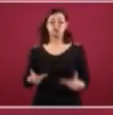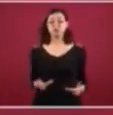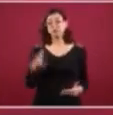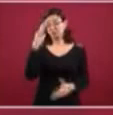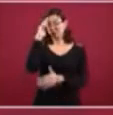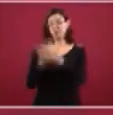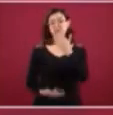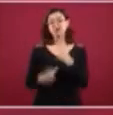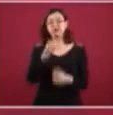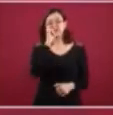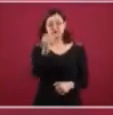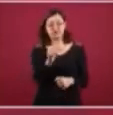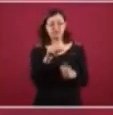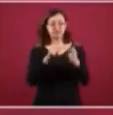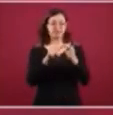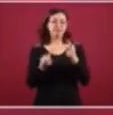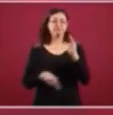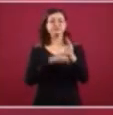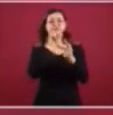otro término, el otro concepto